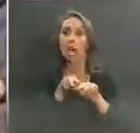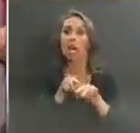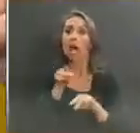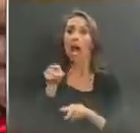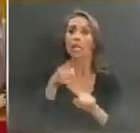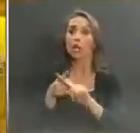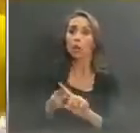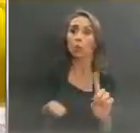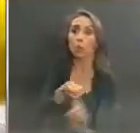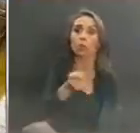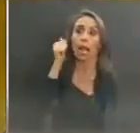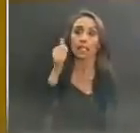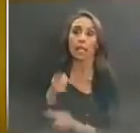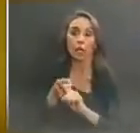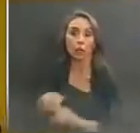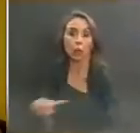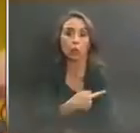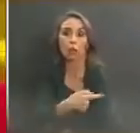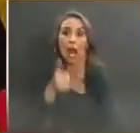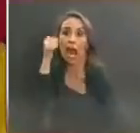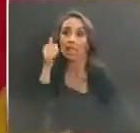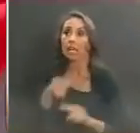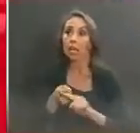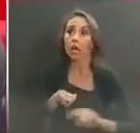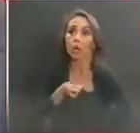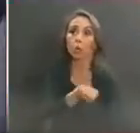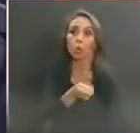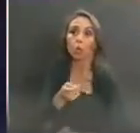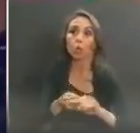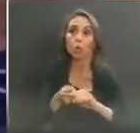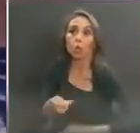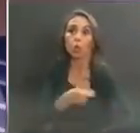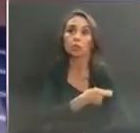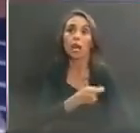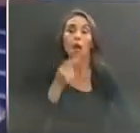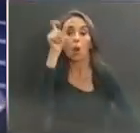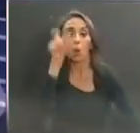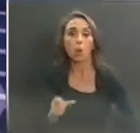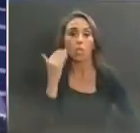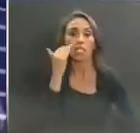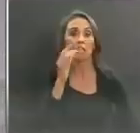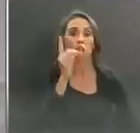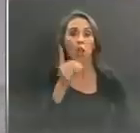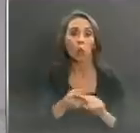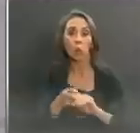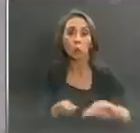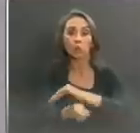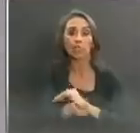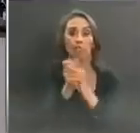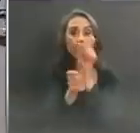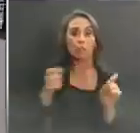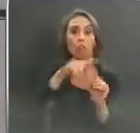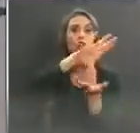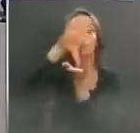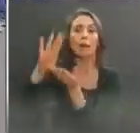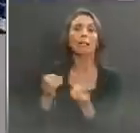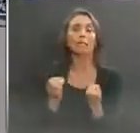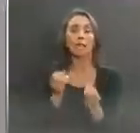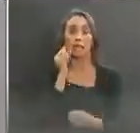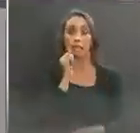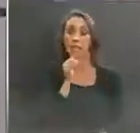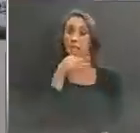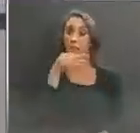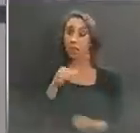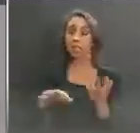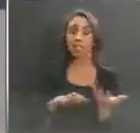apuñalaron, ayer lo apuñalaron aquí, ayer salió la tele. ¡Apuñalaron a un niño con discapacidad! ¿Qué más quieren? En general, en Iquique reconocen que la